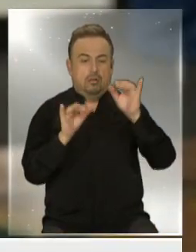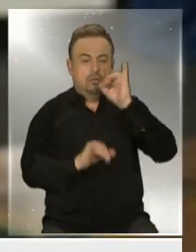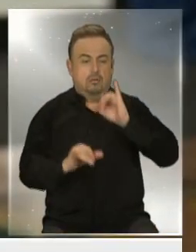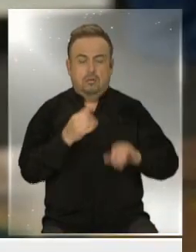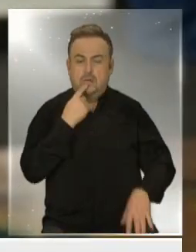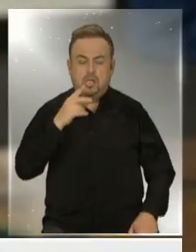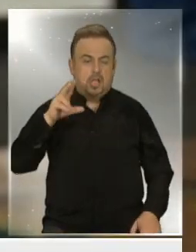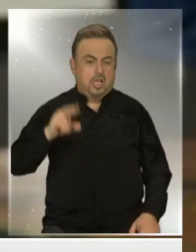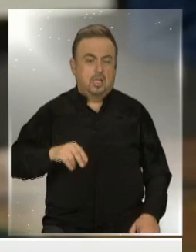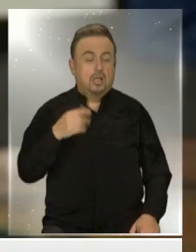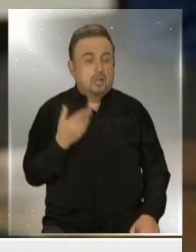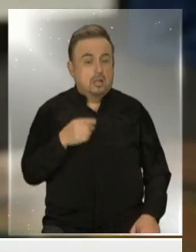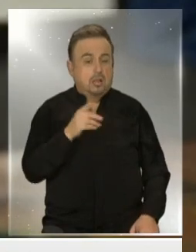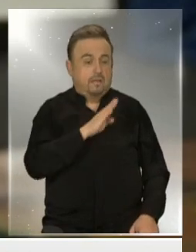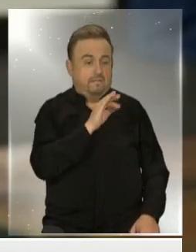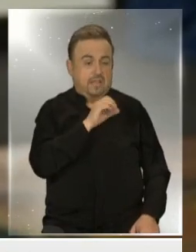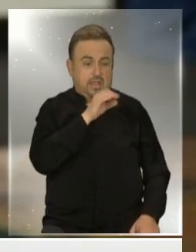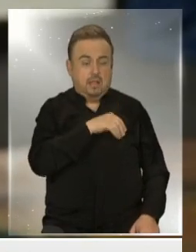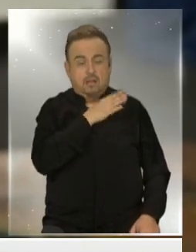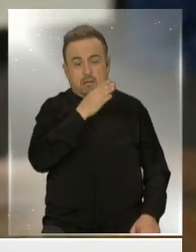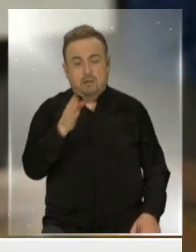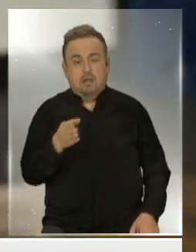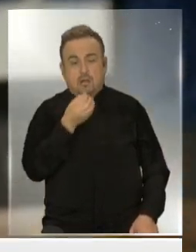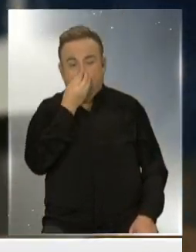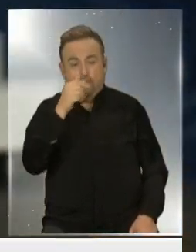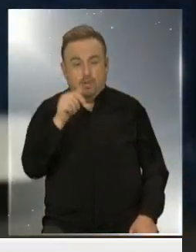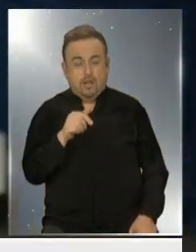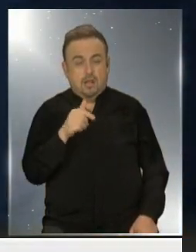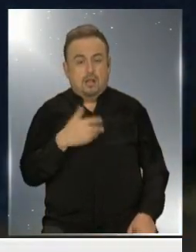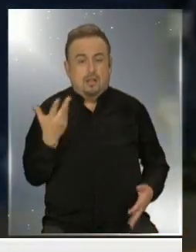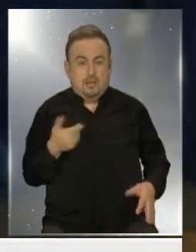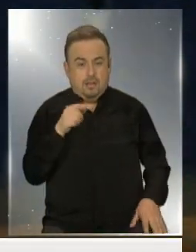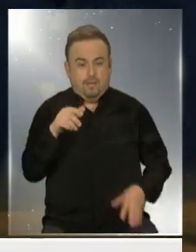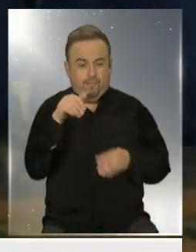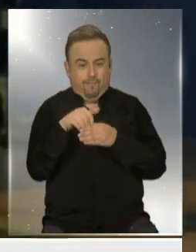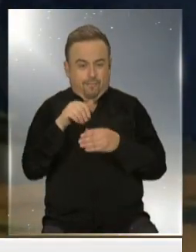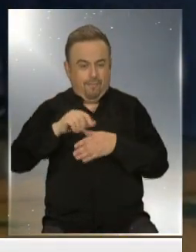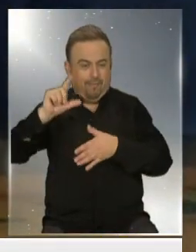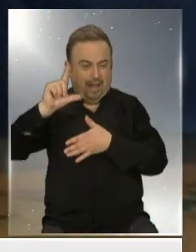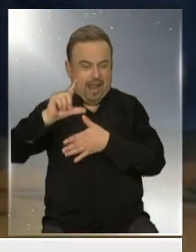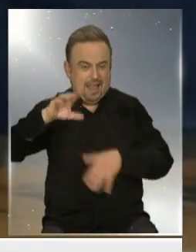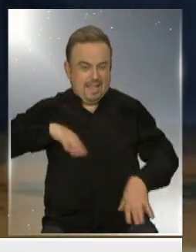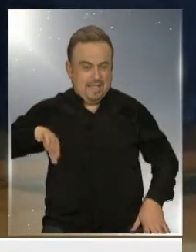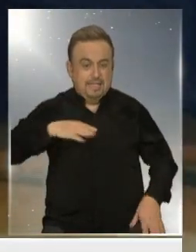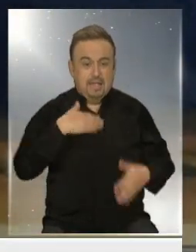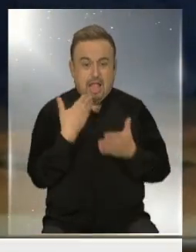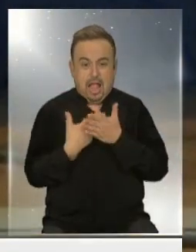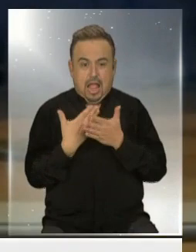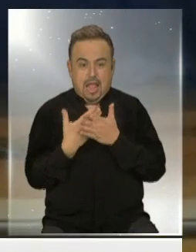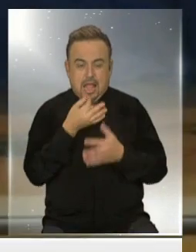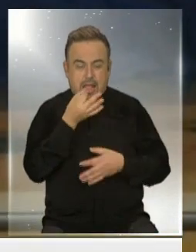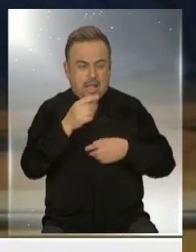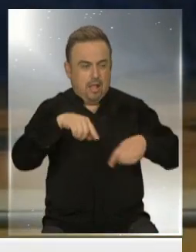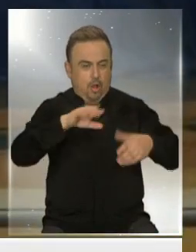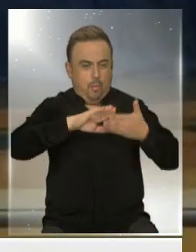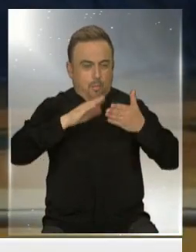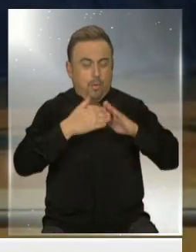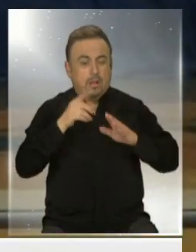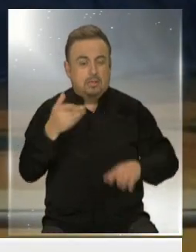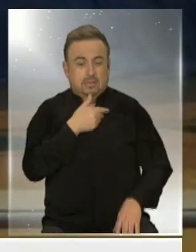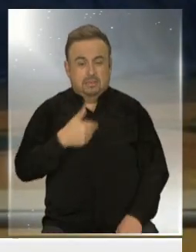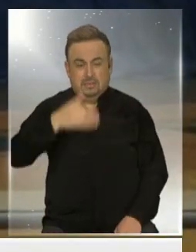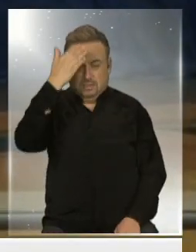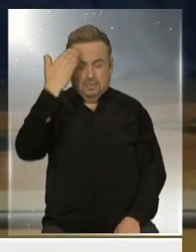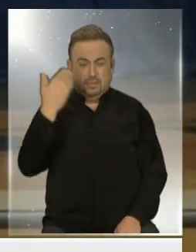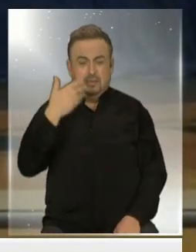ciencia. Por otro lado, Biden viajó a Florida, ahí en la conquista por el voto latino. Aprovechó de decirle a esa comunidad que el presidente